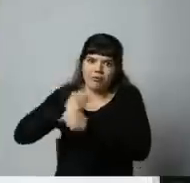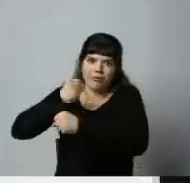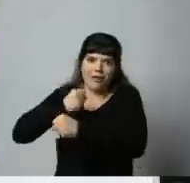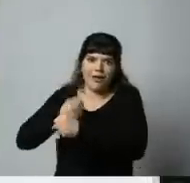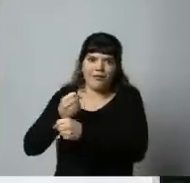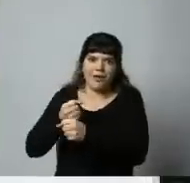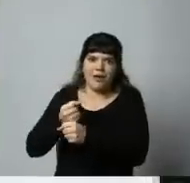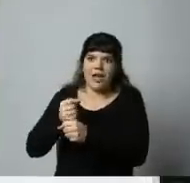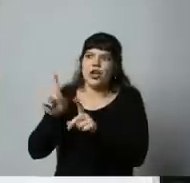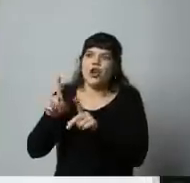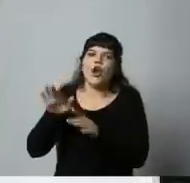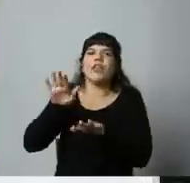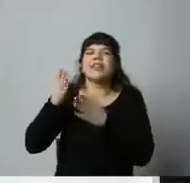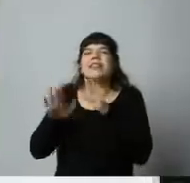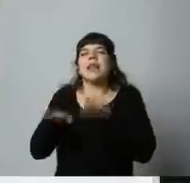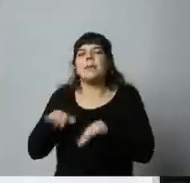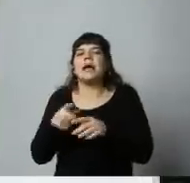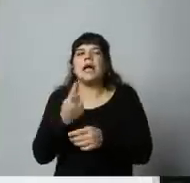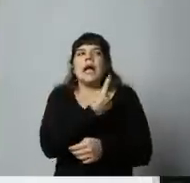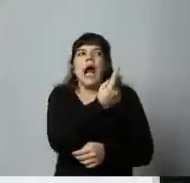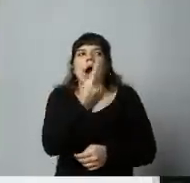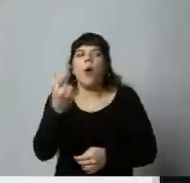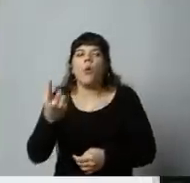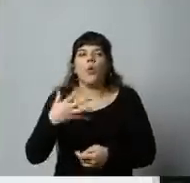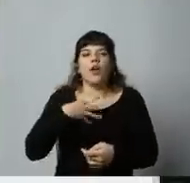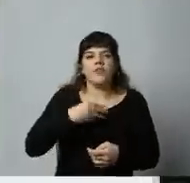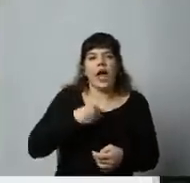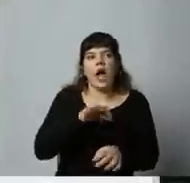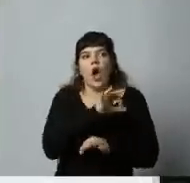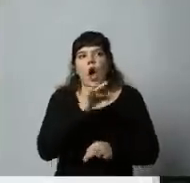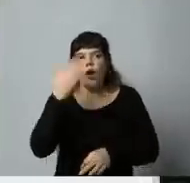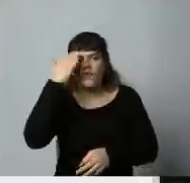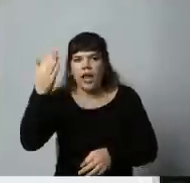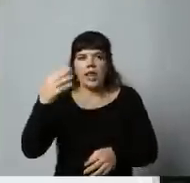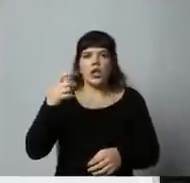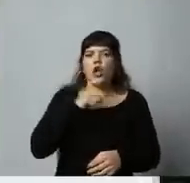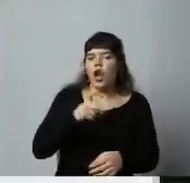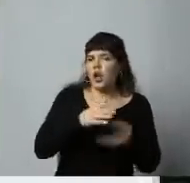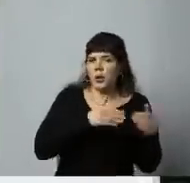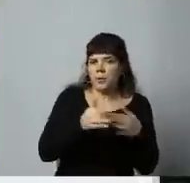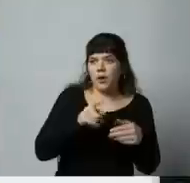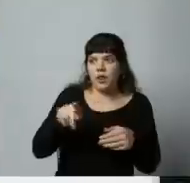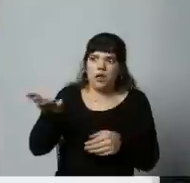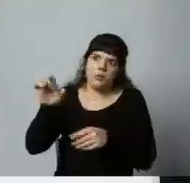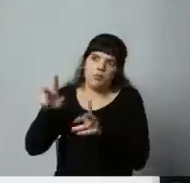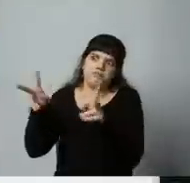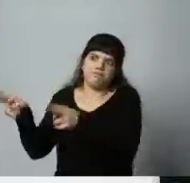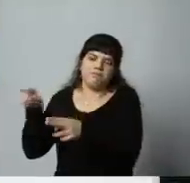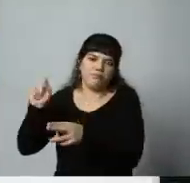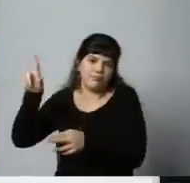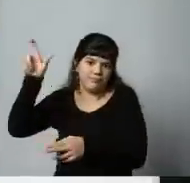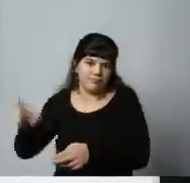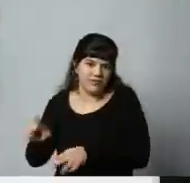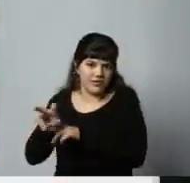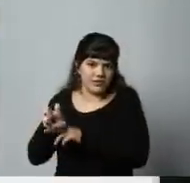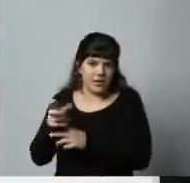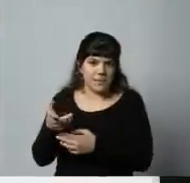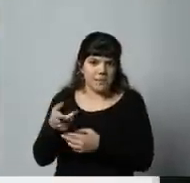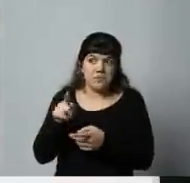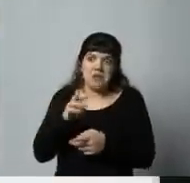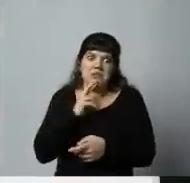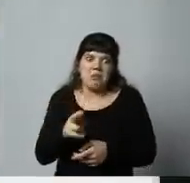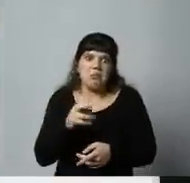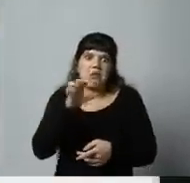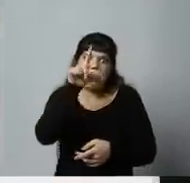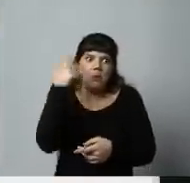de cada gobierno Quién es el el fiscal de corte y dejó una respuesta ahí que no no dice nada No